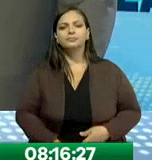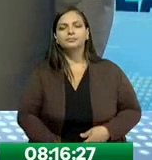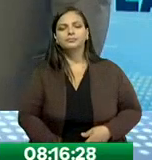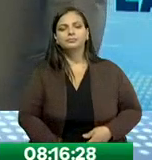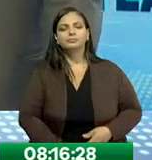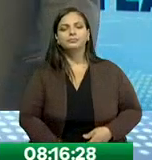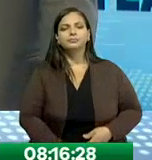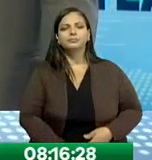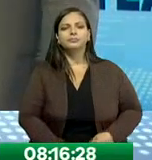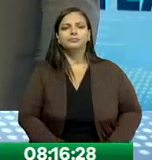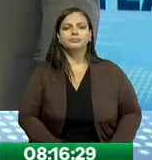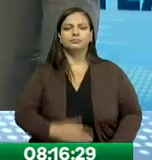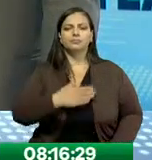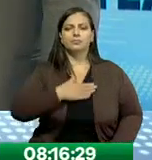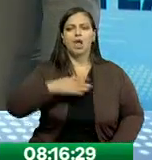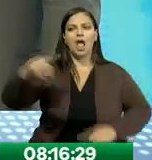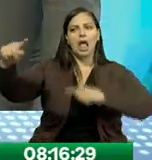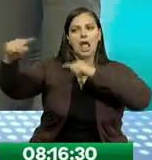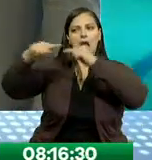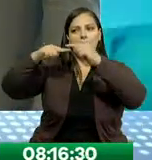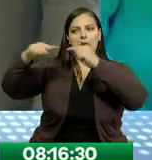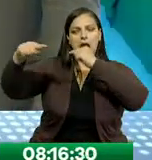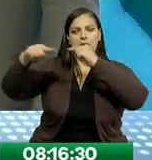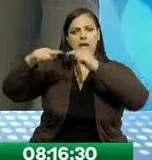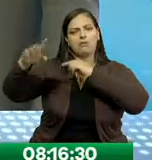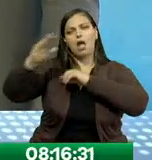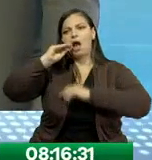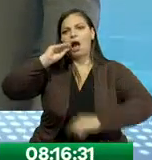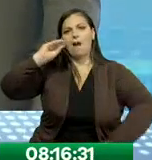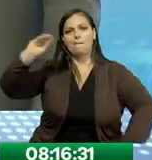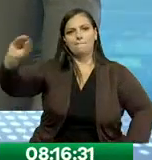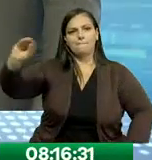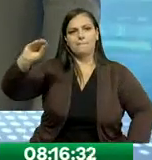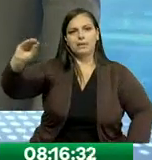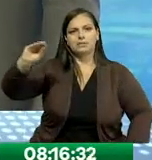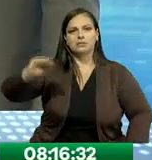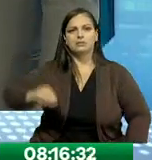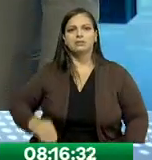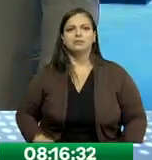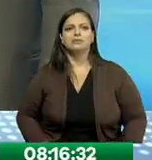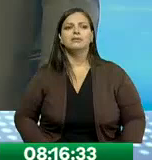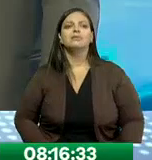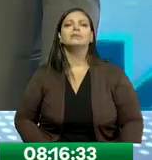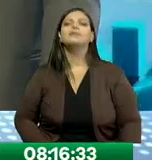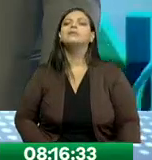Dile al productor que me haga una claqueta, que busquen el informe de don Hipólito que le damos a Carlos de Salchicha.